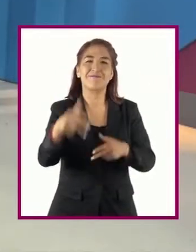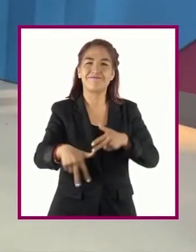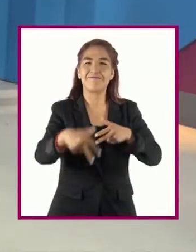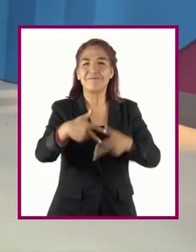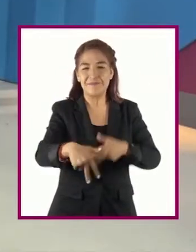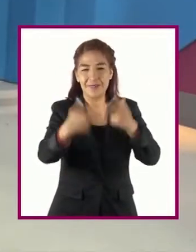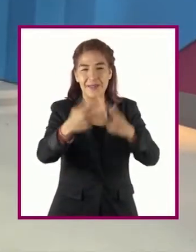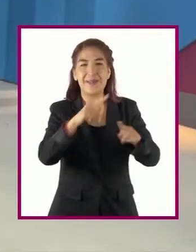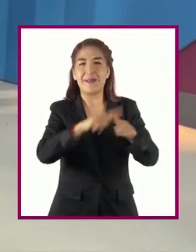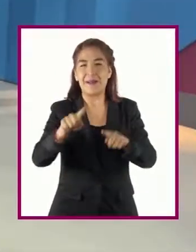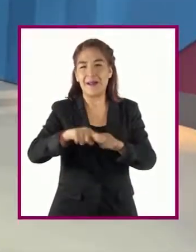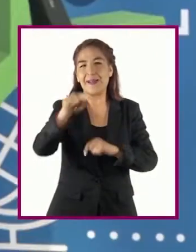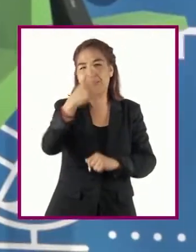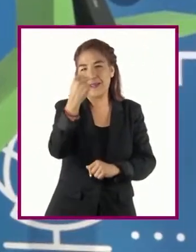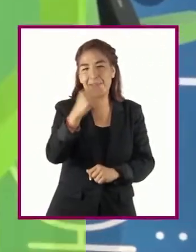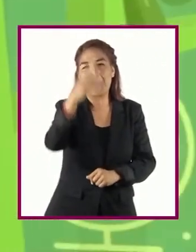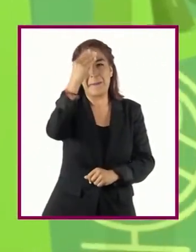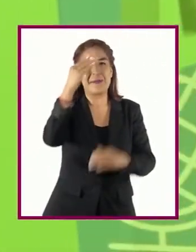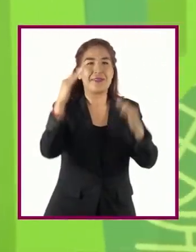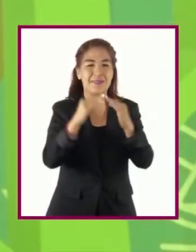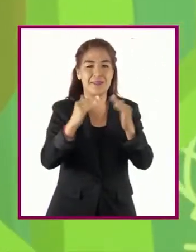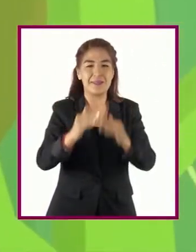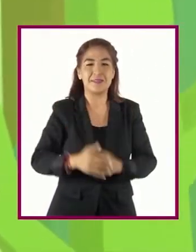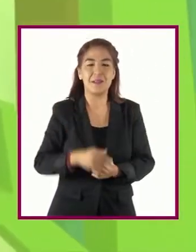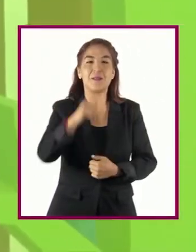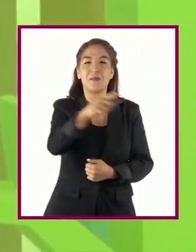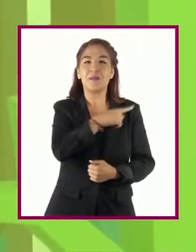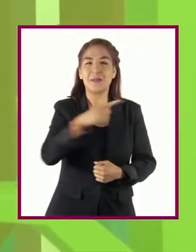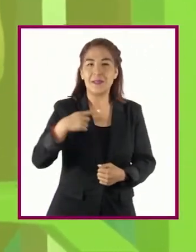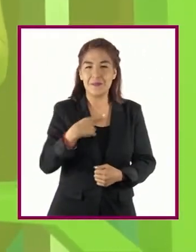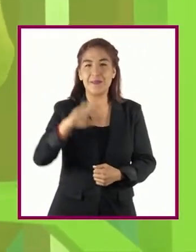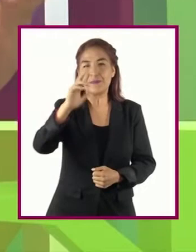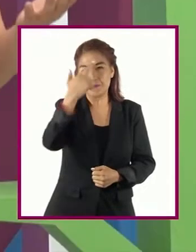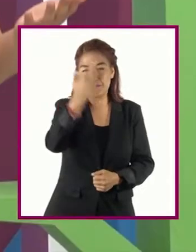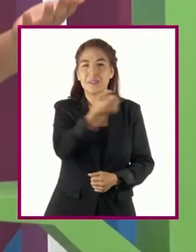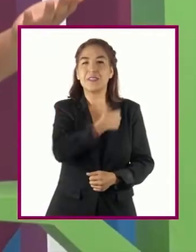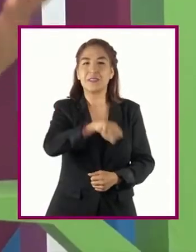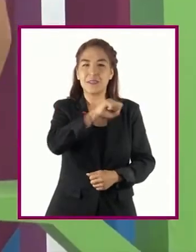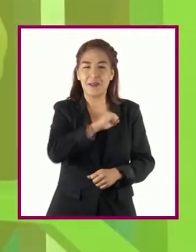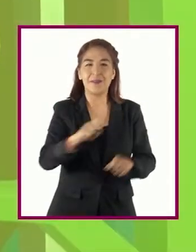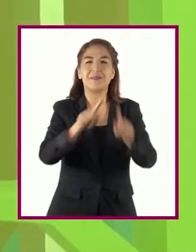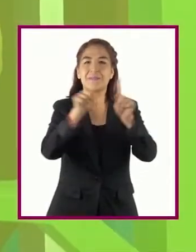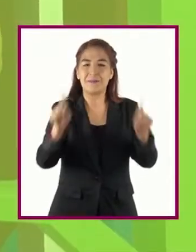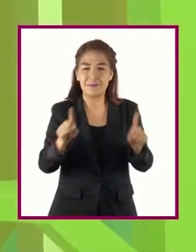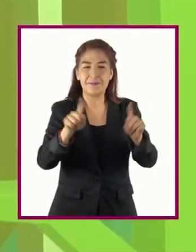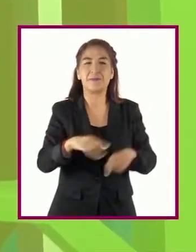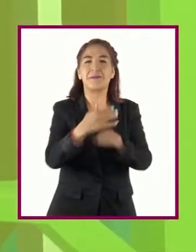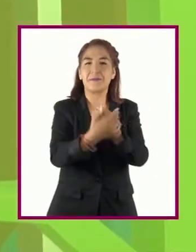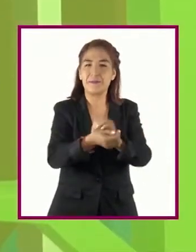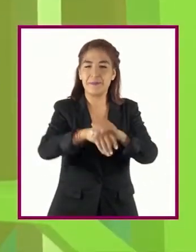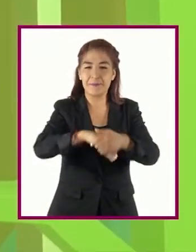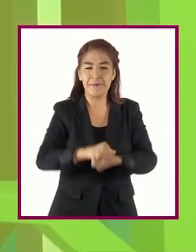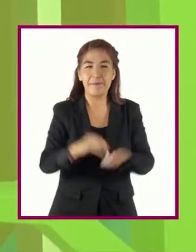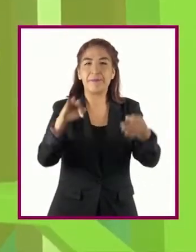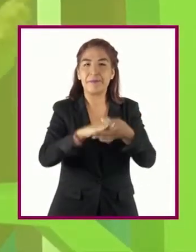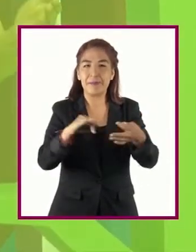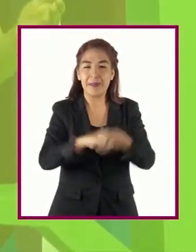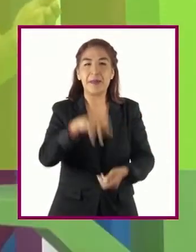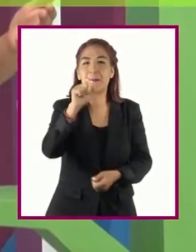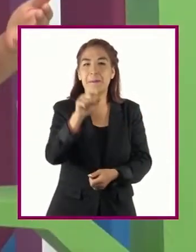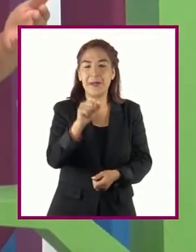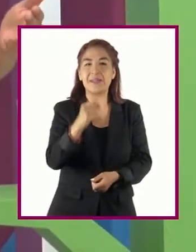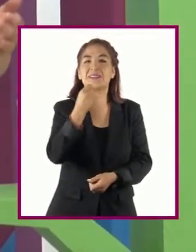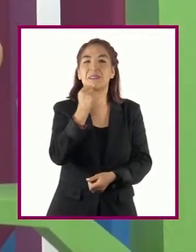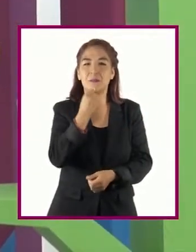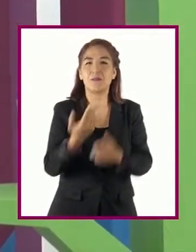través de Aprende en Casa. Recuerden mantener la sana distancia, lavarse las manos con agua y jabón durante 20 segundos